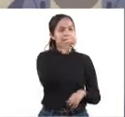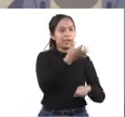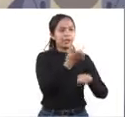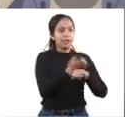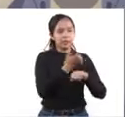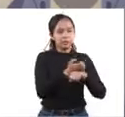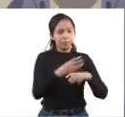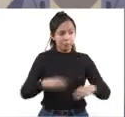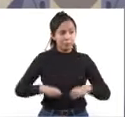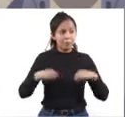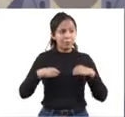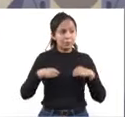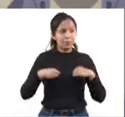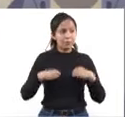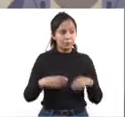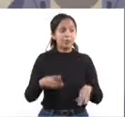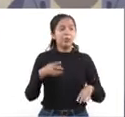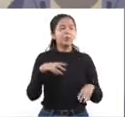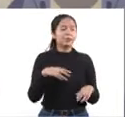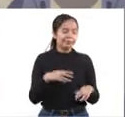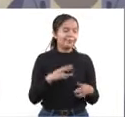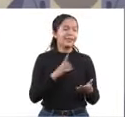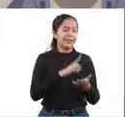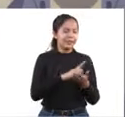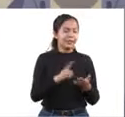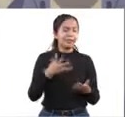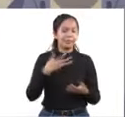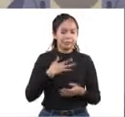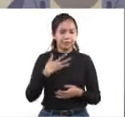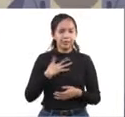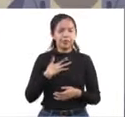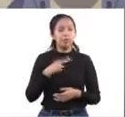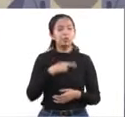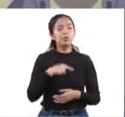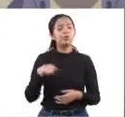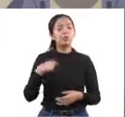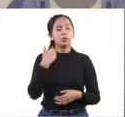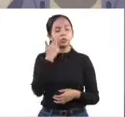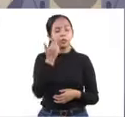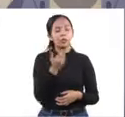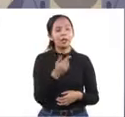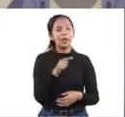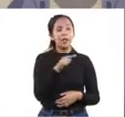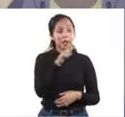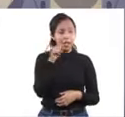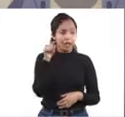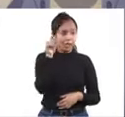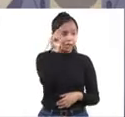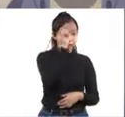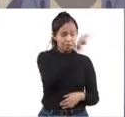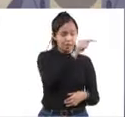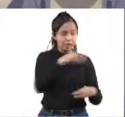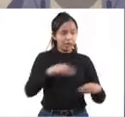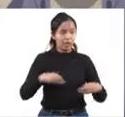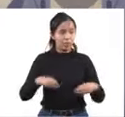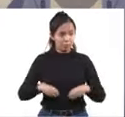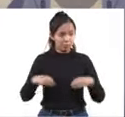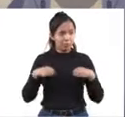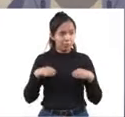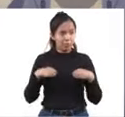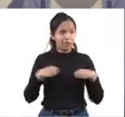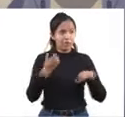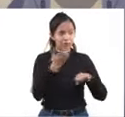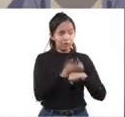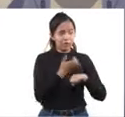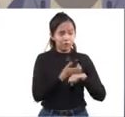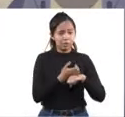Estados Unidos. Queremos que quienes vivan allá también tengan la oportunidad de venir a México. Ustedes